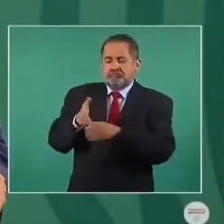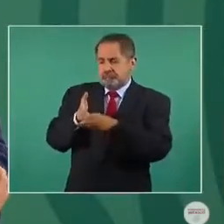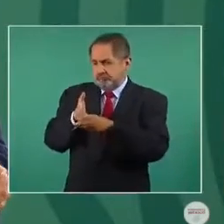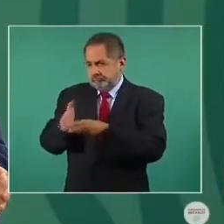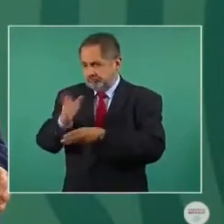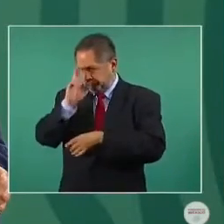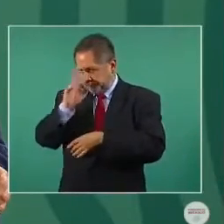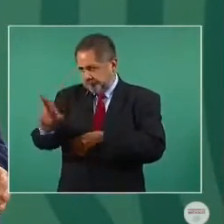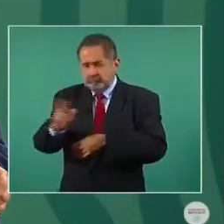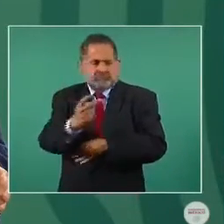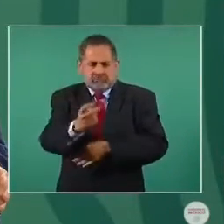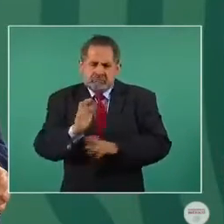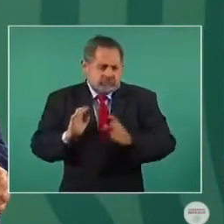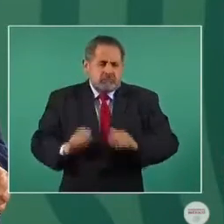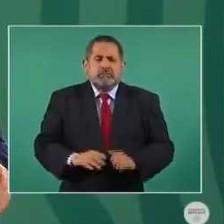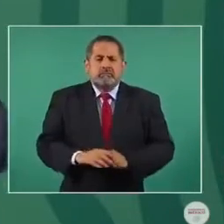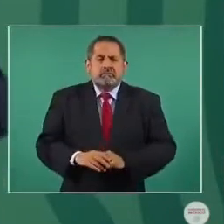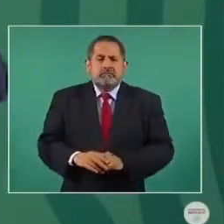México.